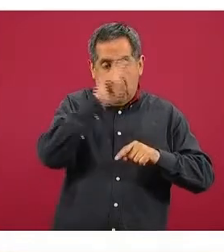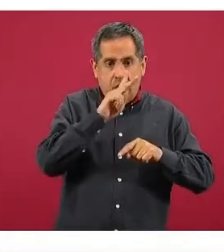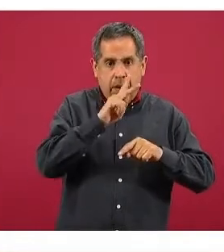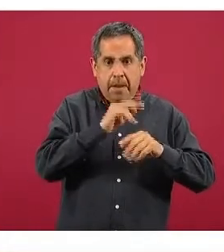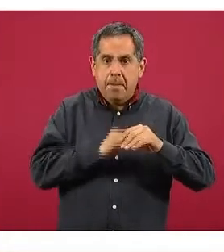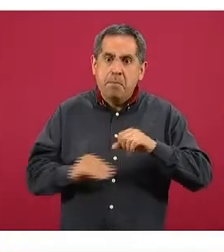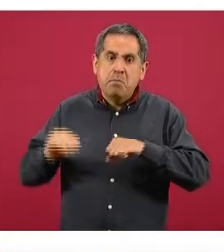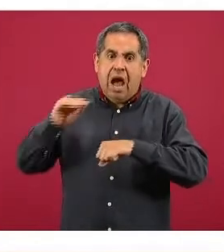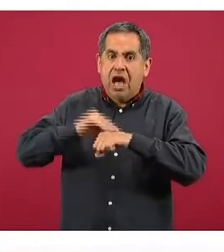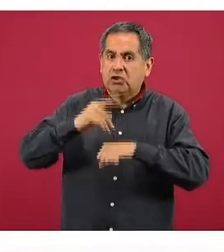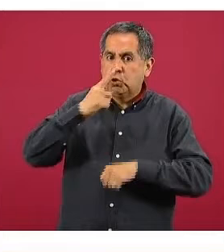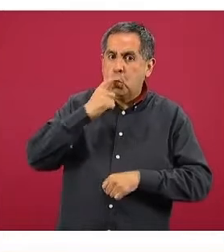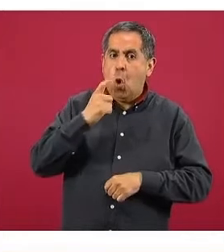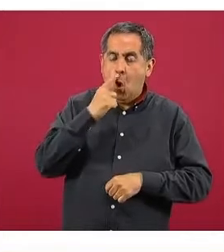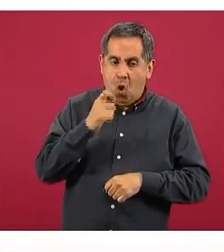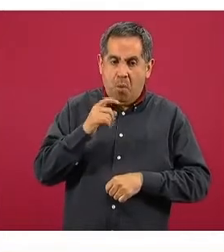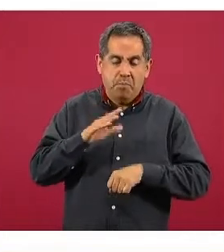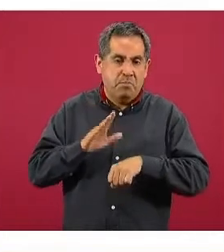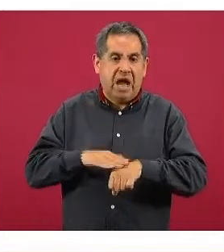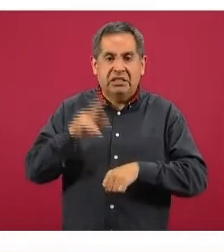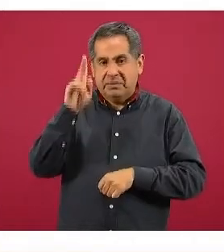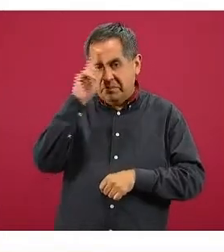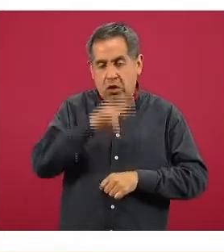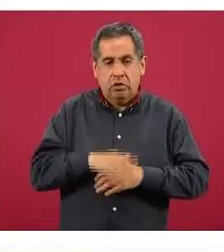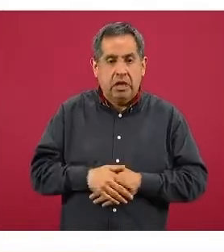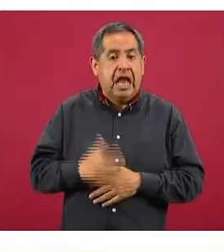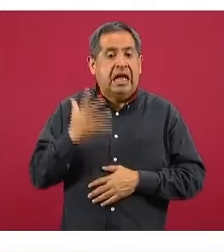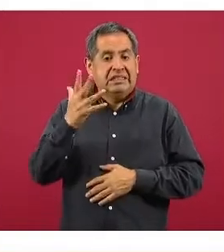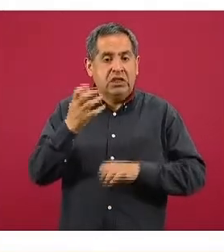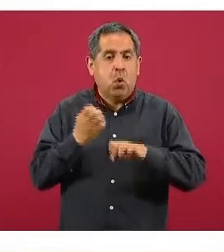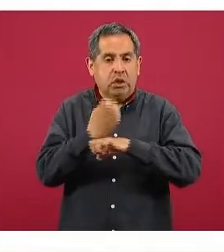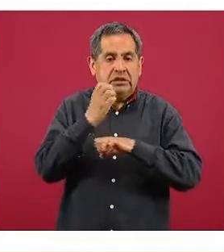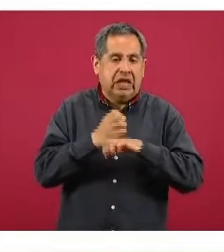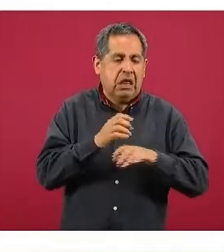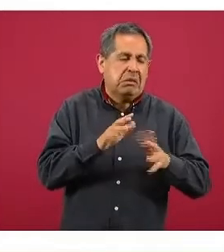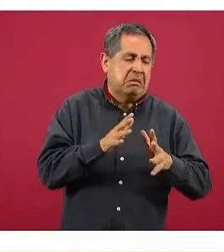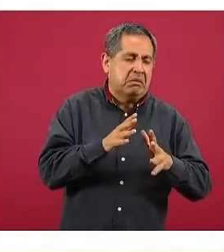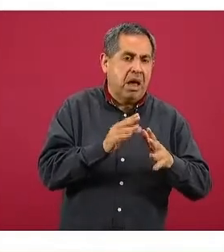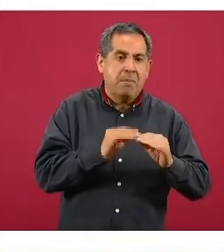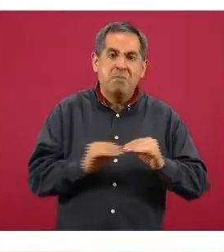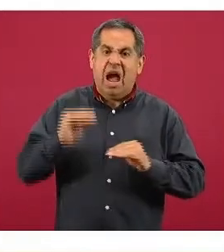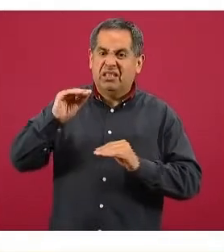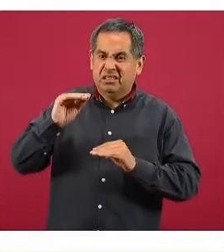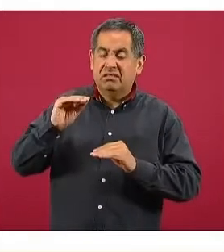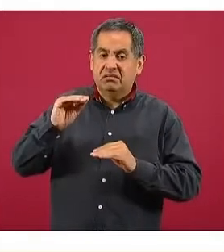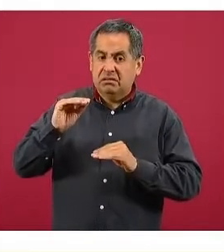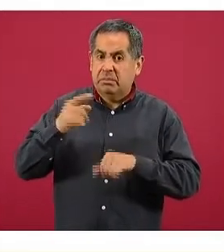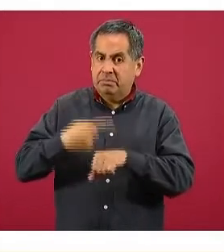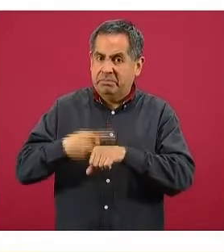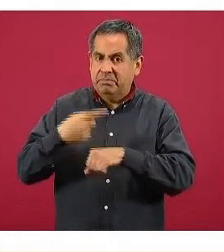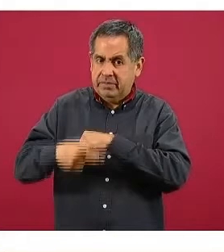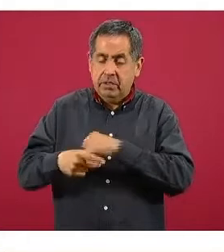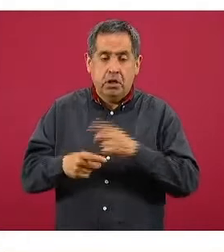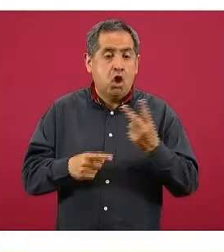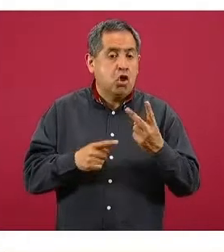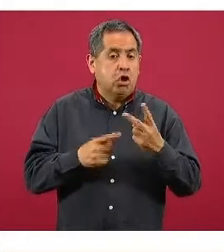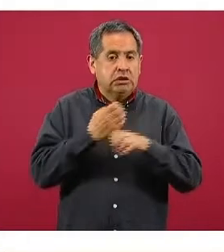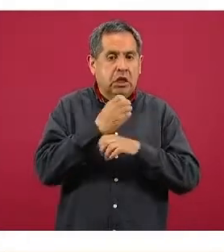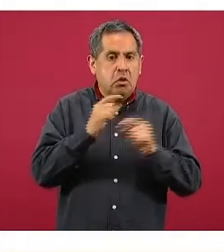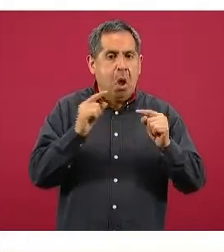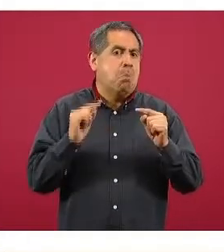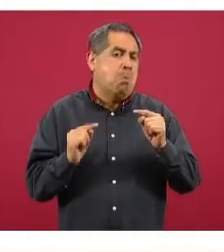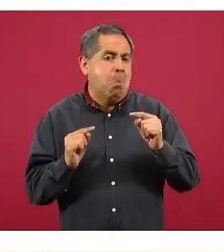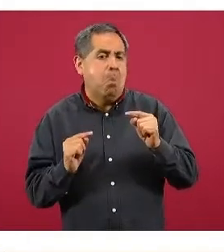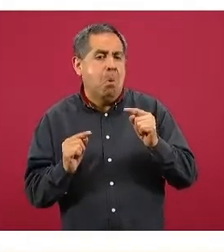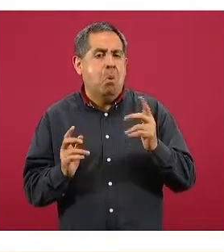entidad en rojo a partir de este momento. 5 entidades incrementaron de moderado a alto. 2